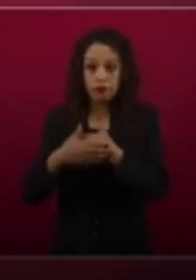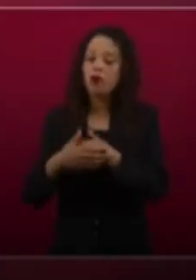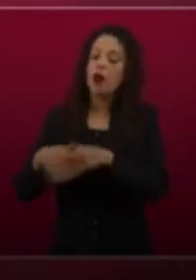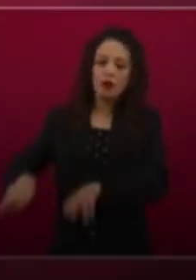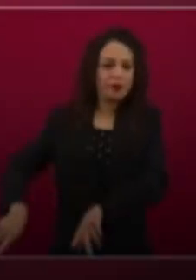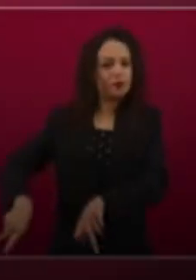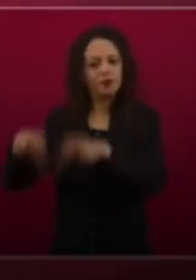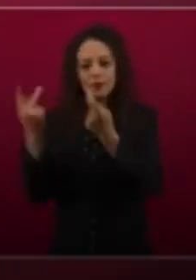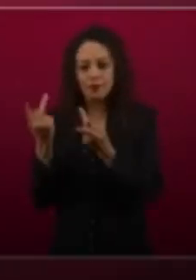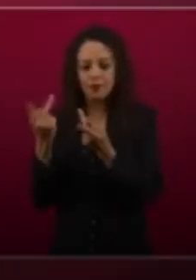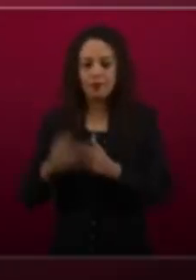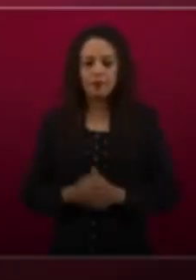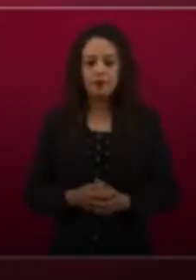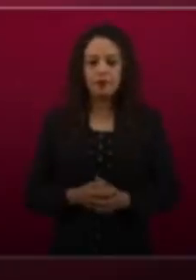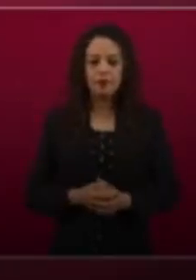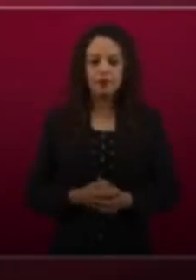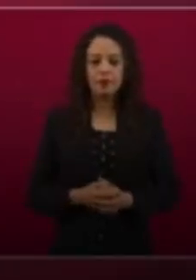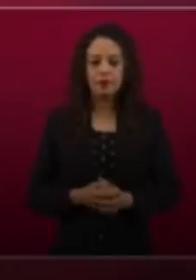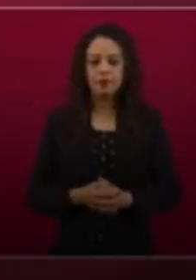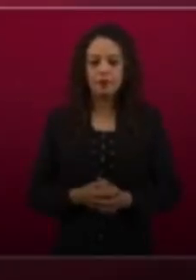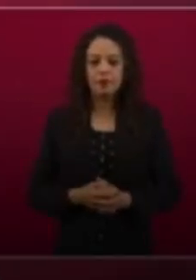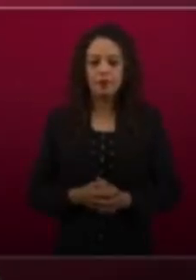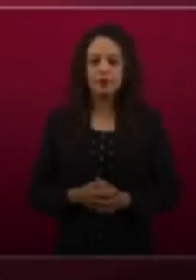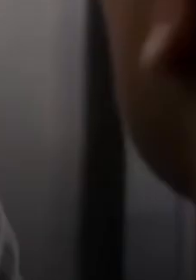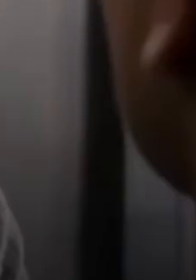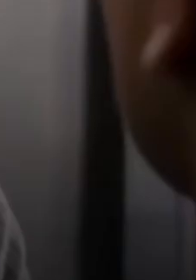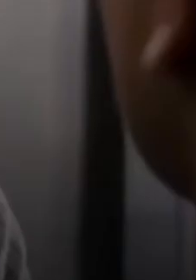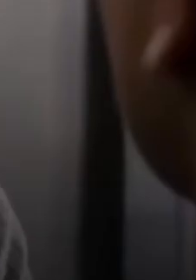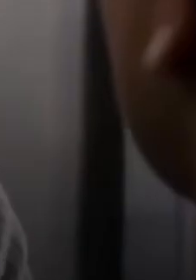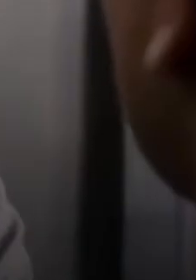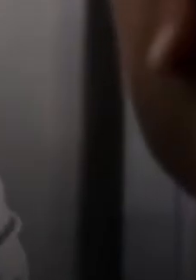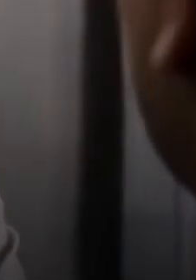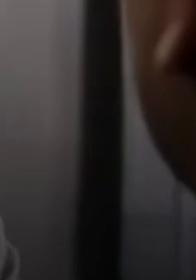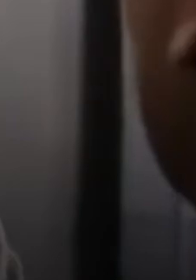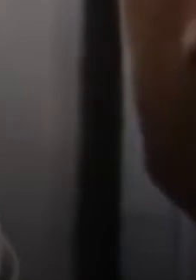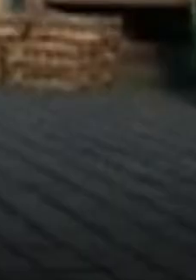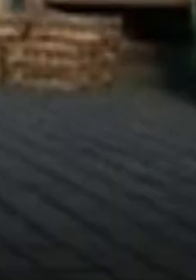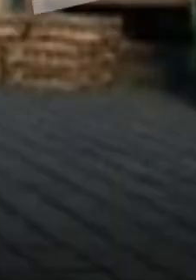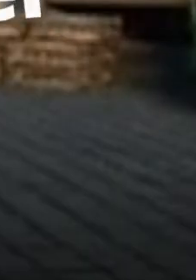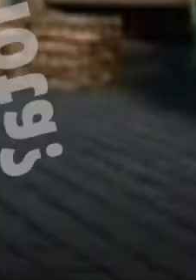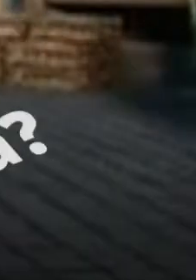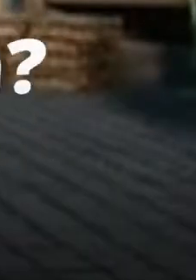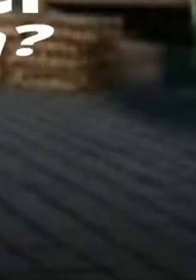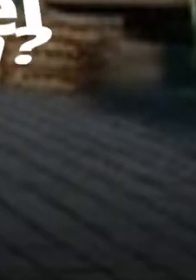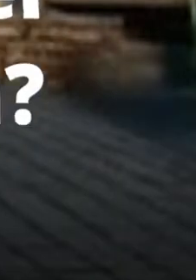Y ese dinero también va a ser para salud. Ahí está tu héroe.